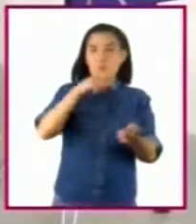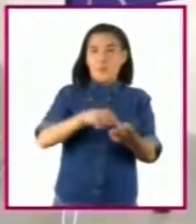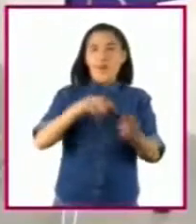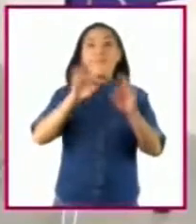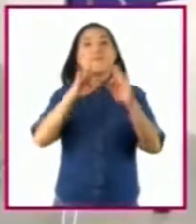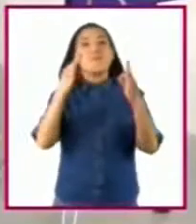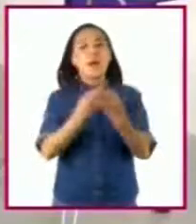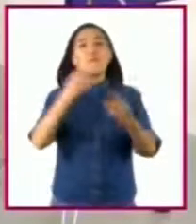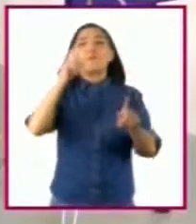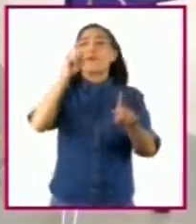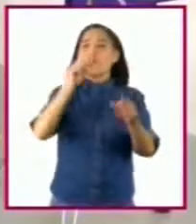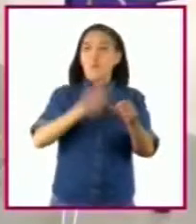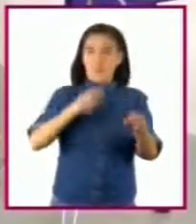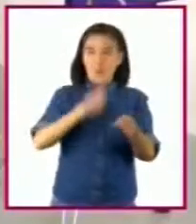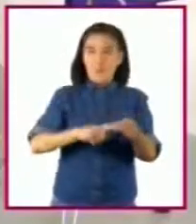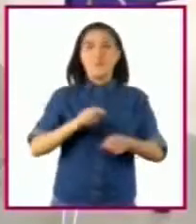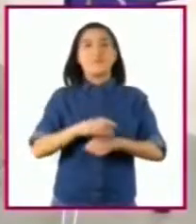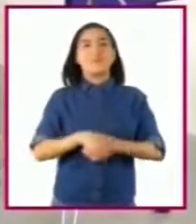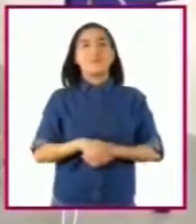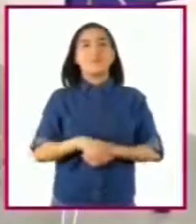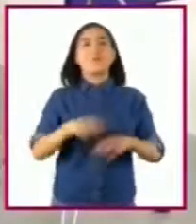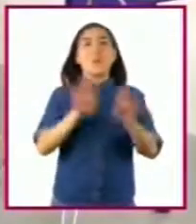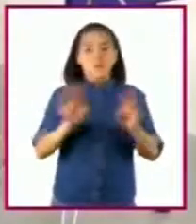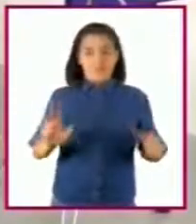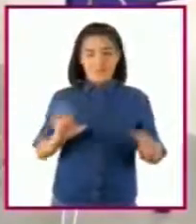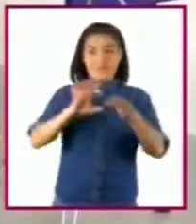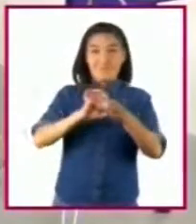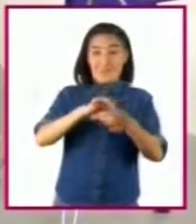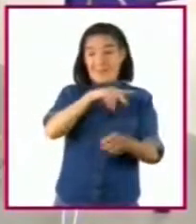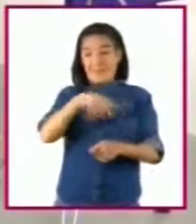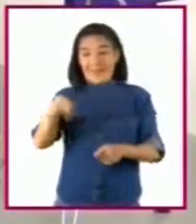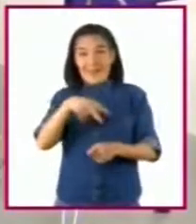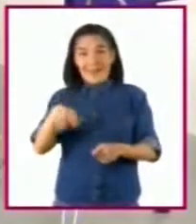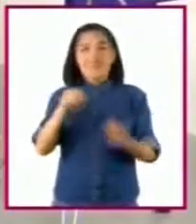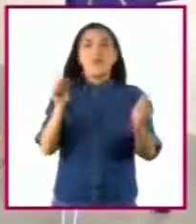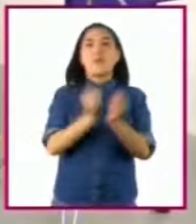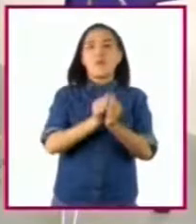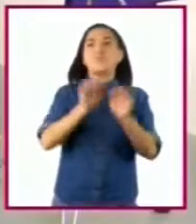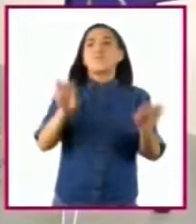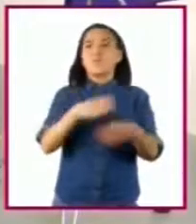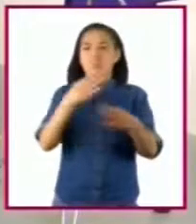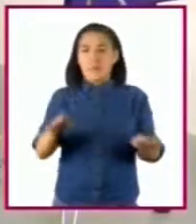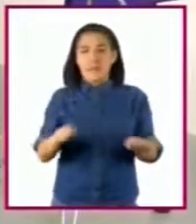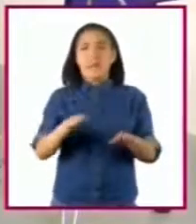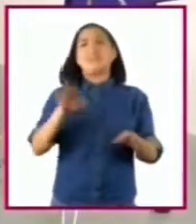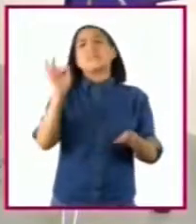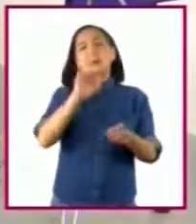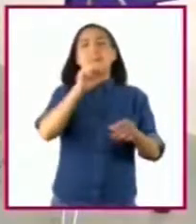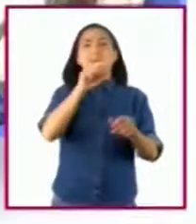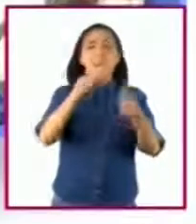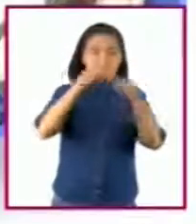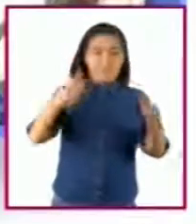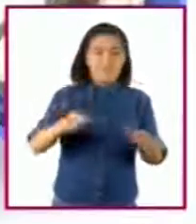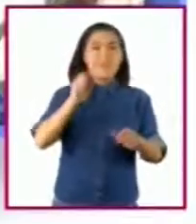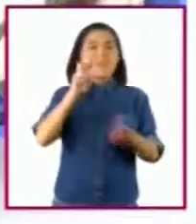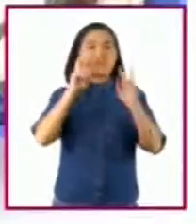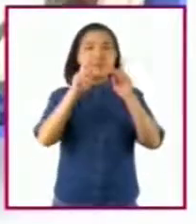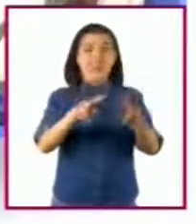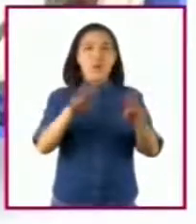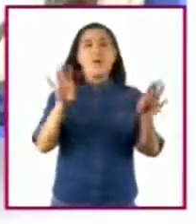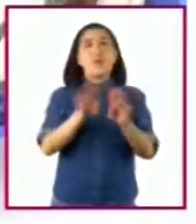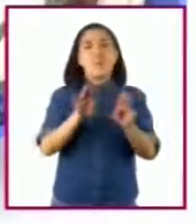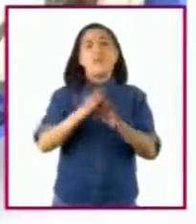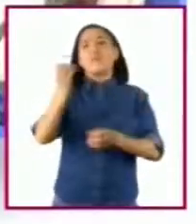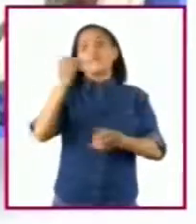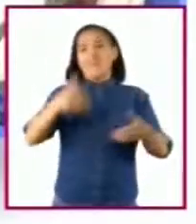forma y color. Que combine danza y música o artes visuales y teatro. Usen